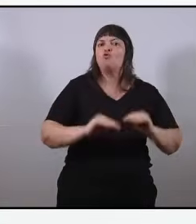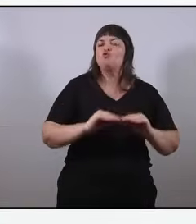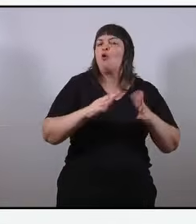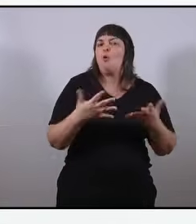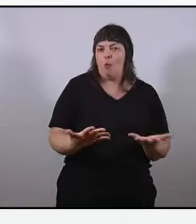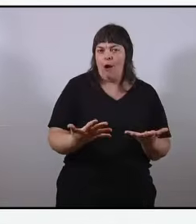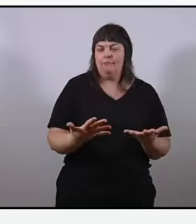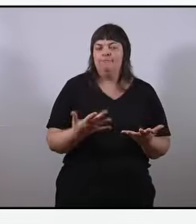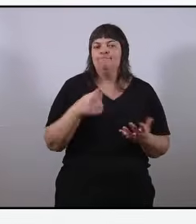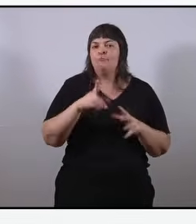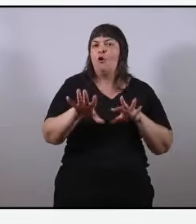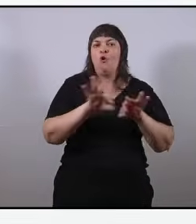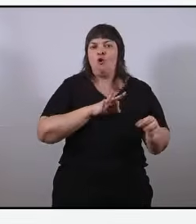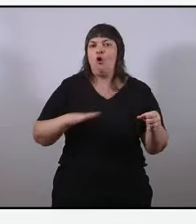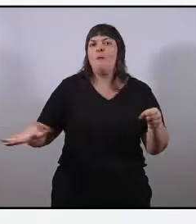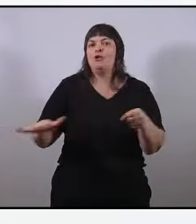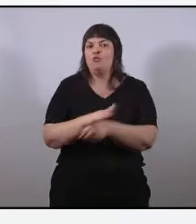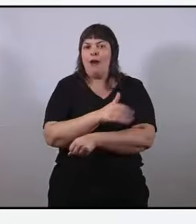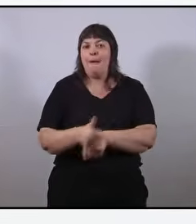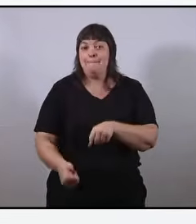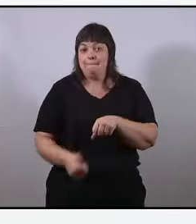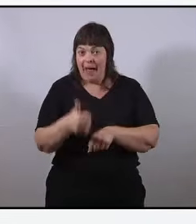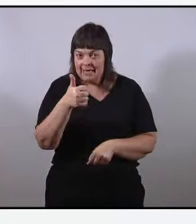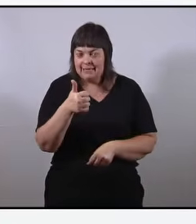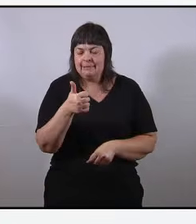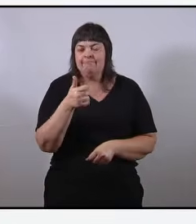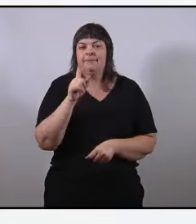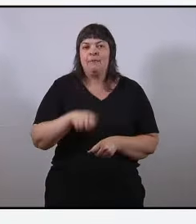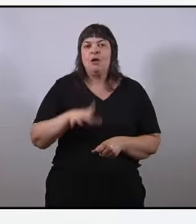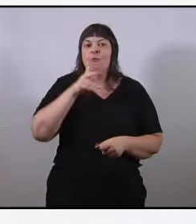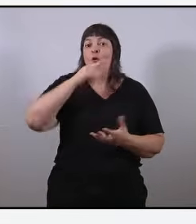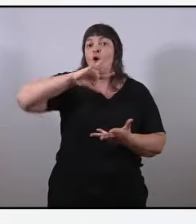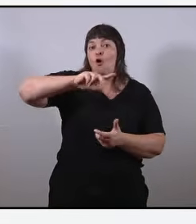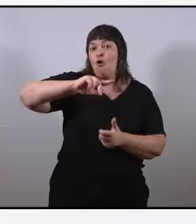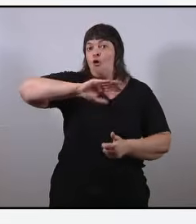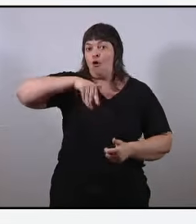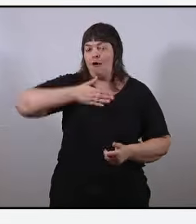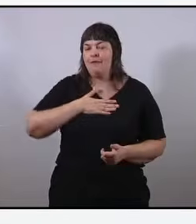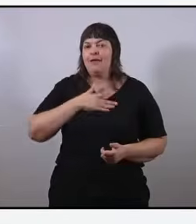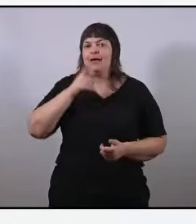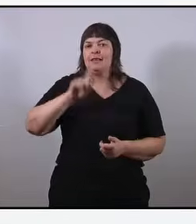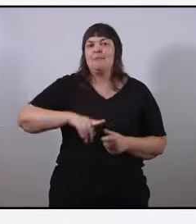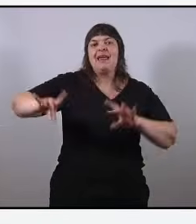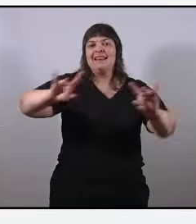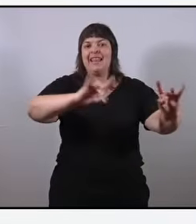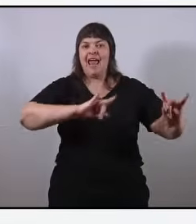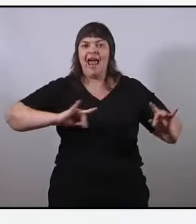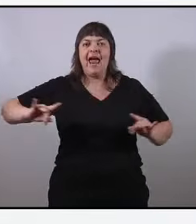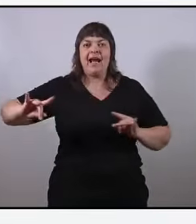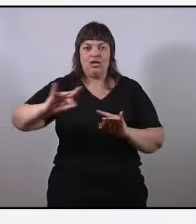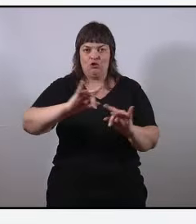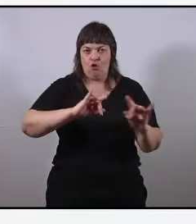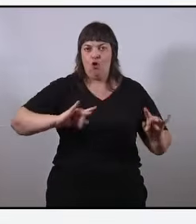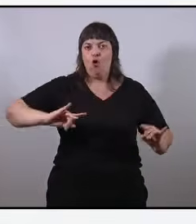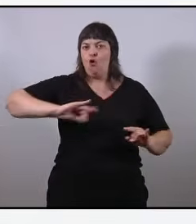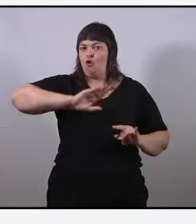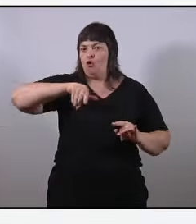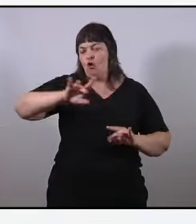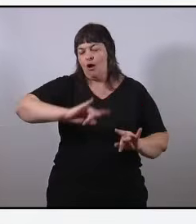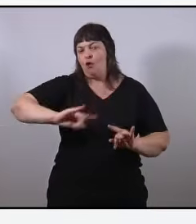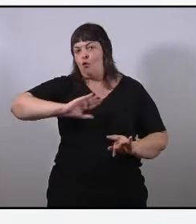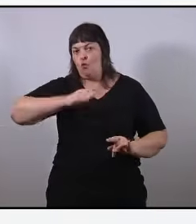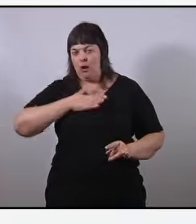opción con mayor cobertura, teniendo en cuenta la geografía y la dispersión territorial que concurren en nuestra